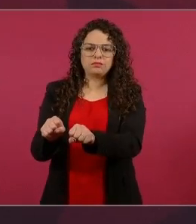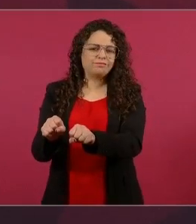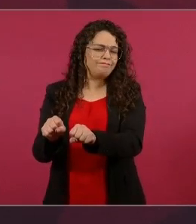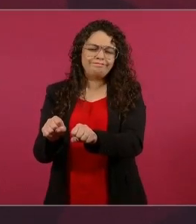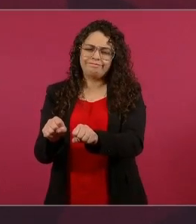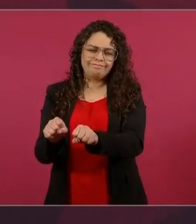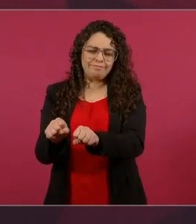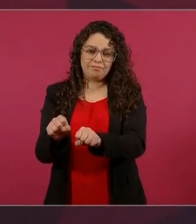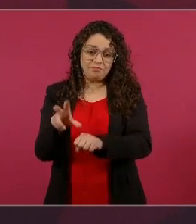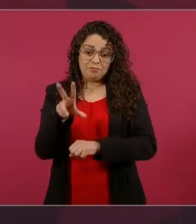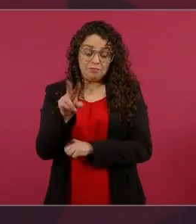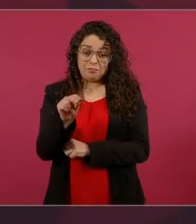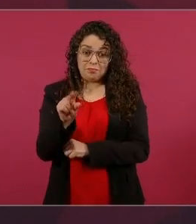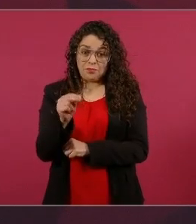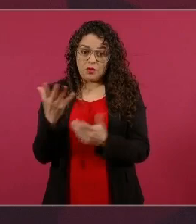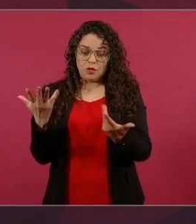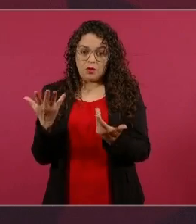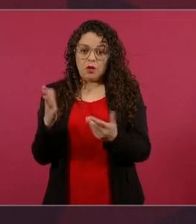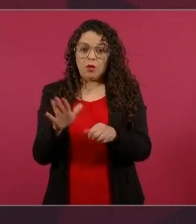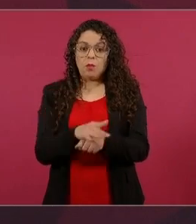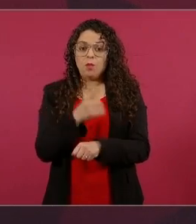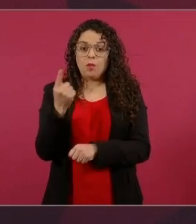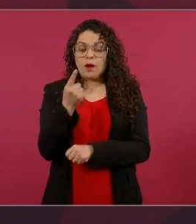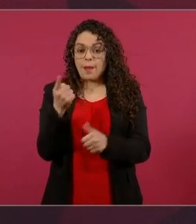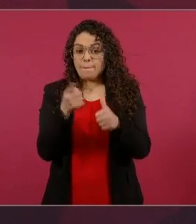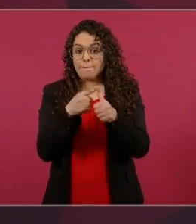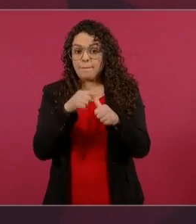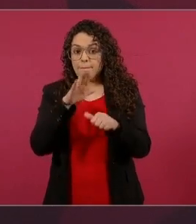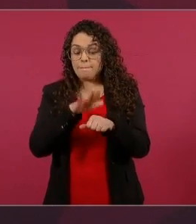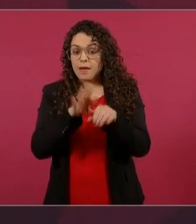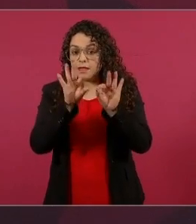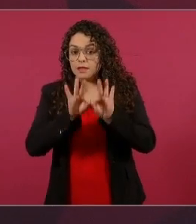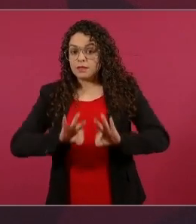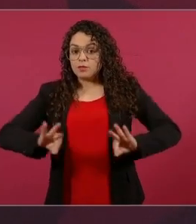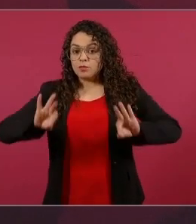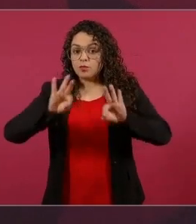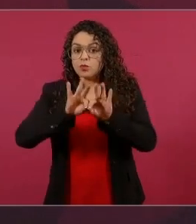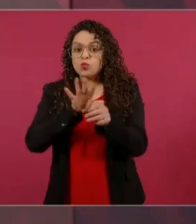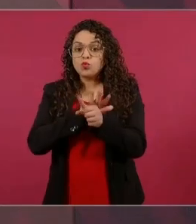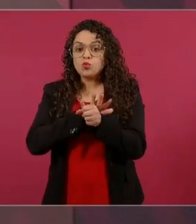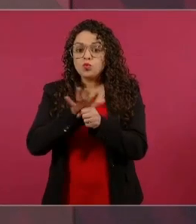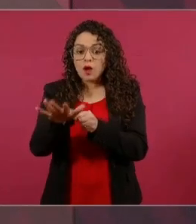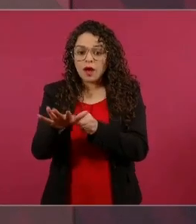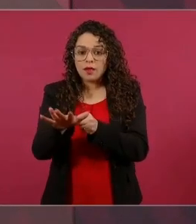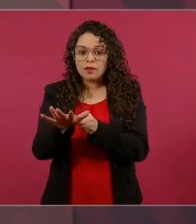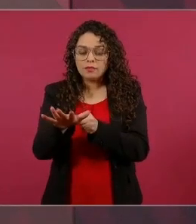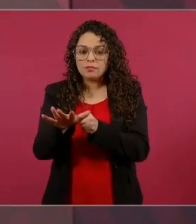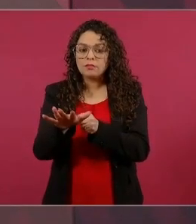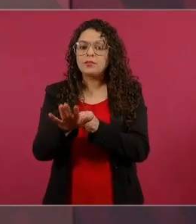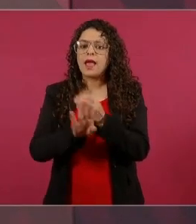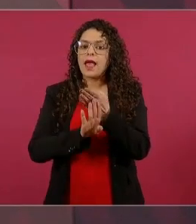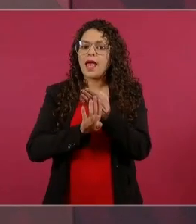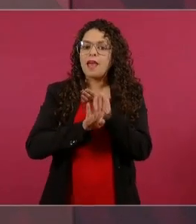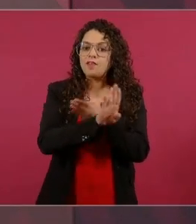cuando lo más importante es la no